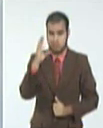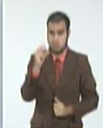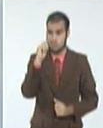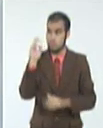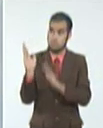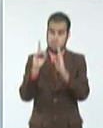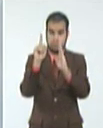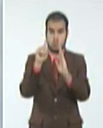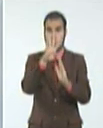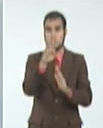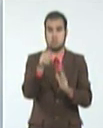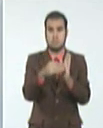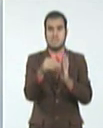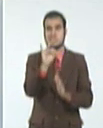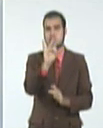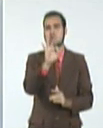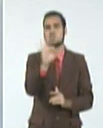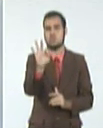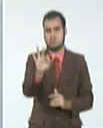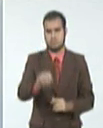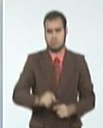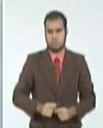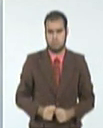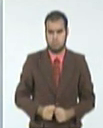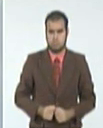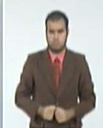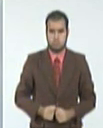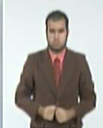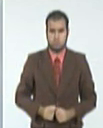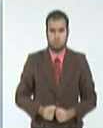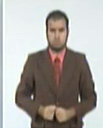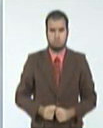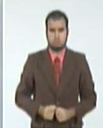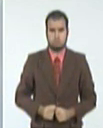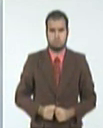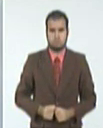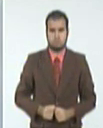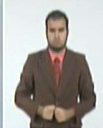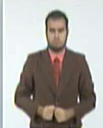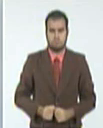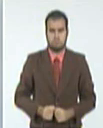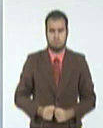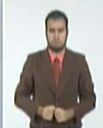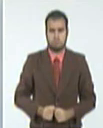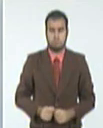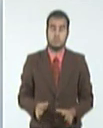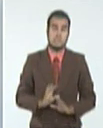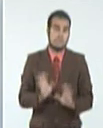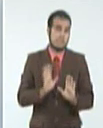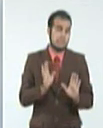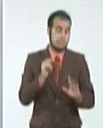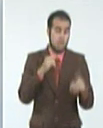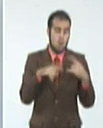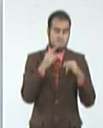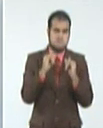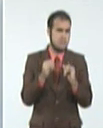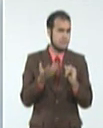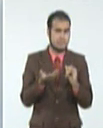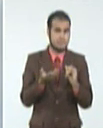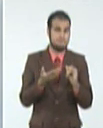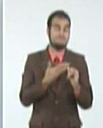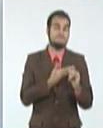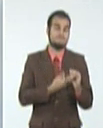41.788. Se acumulan ya con los que